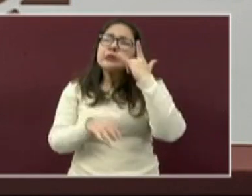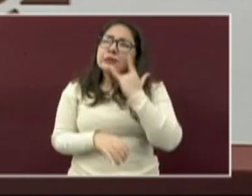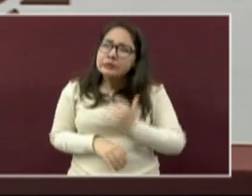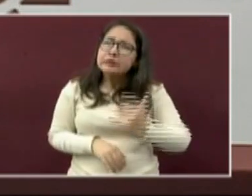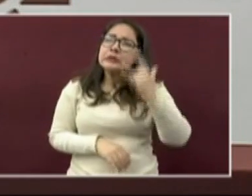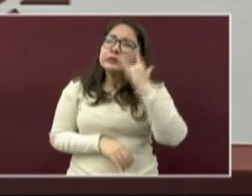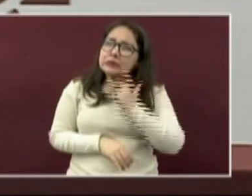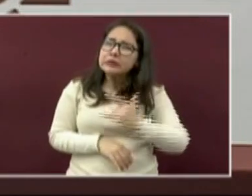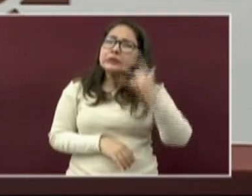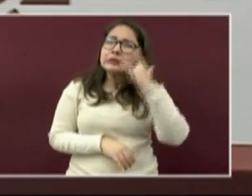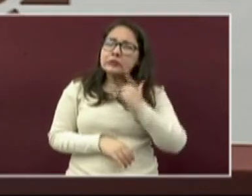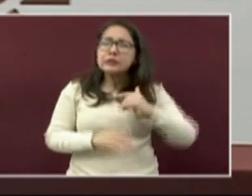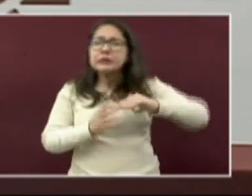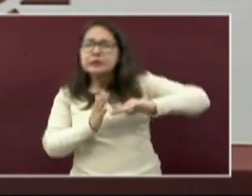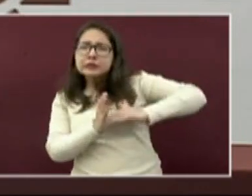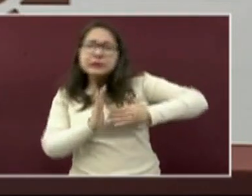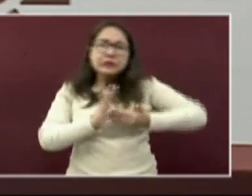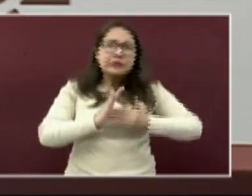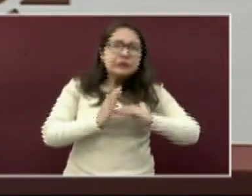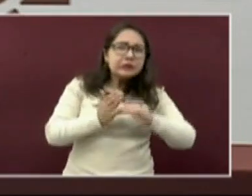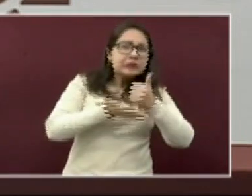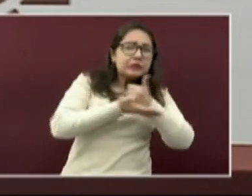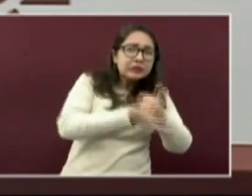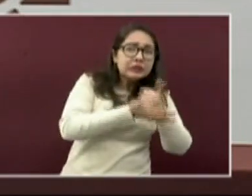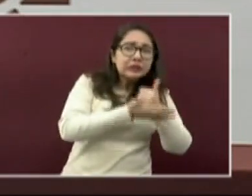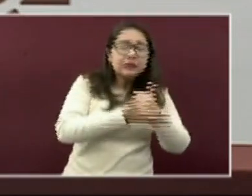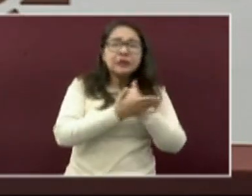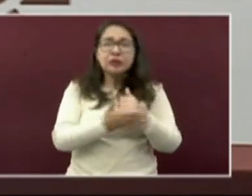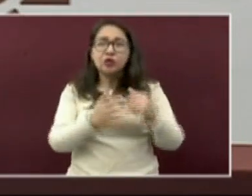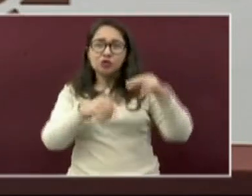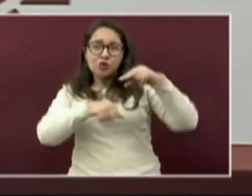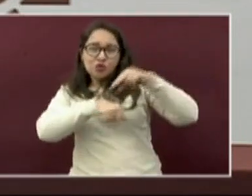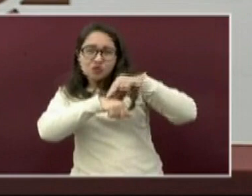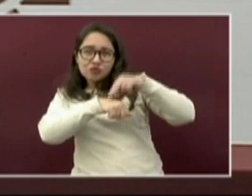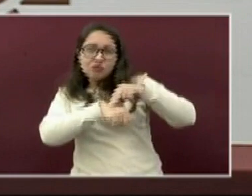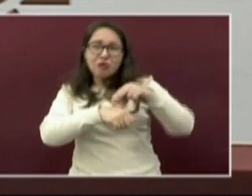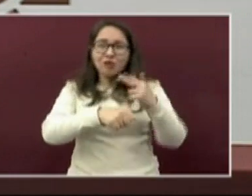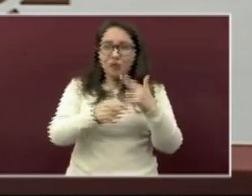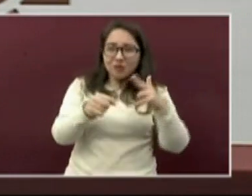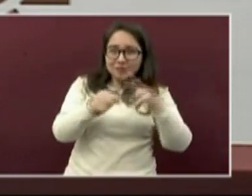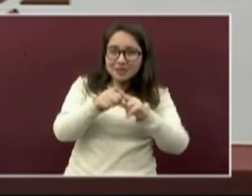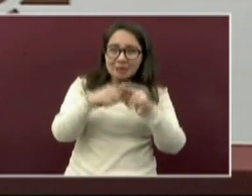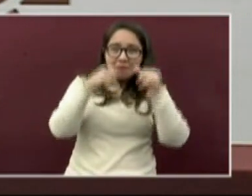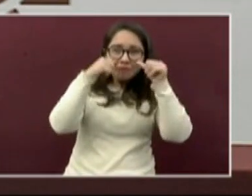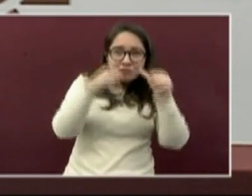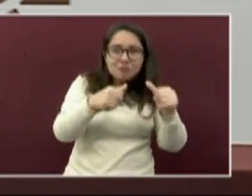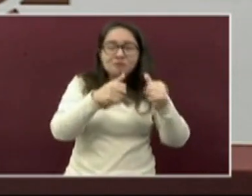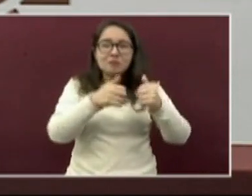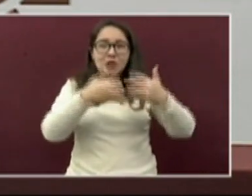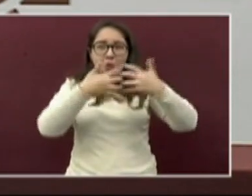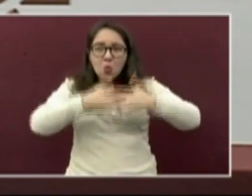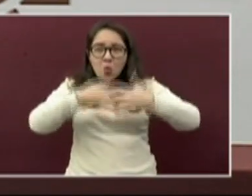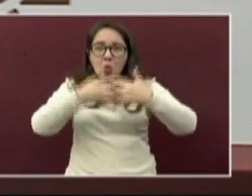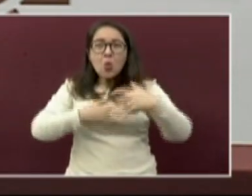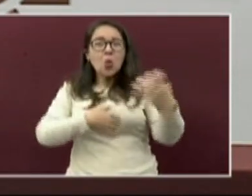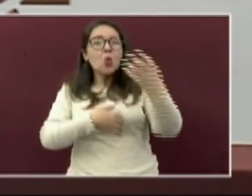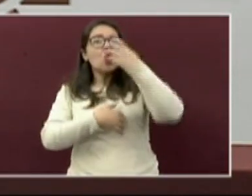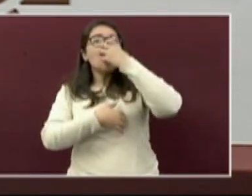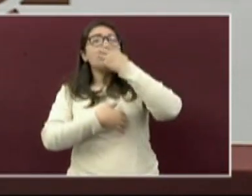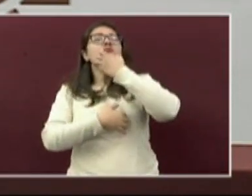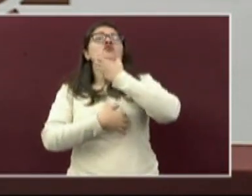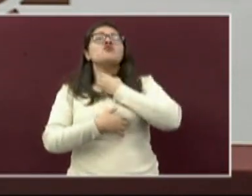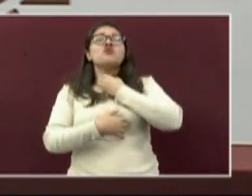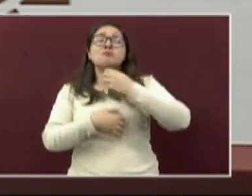con buenas estrategias de atención médica hospitalaria ventiladores terapia intensiva